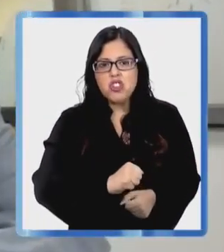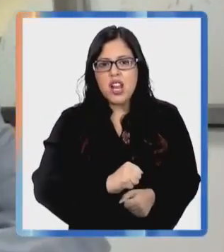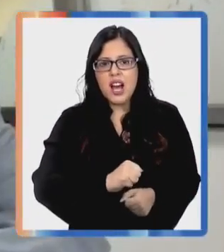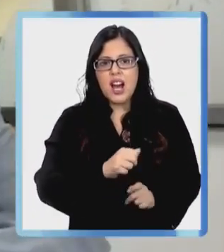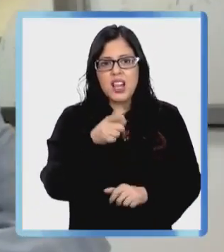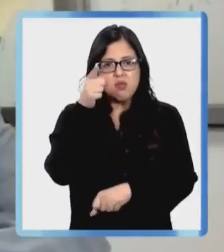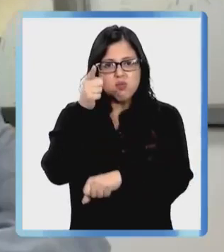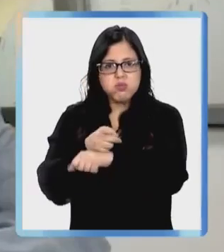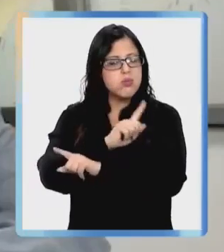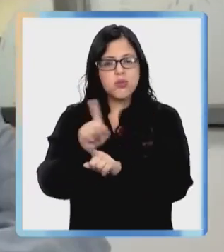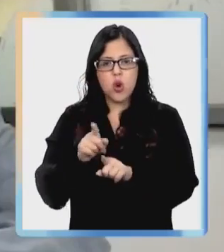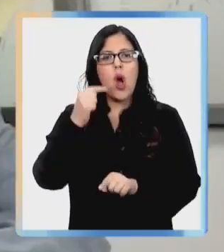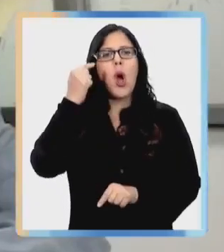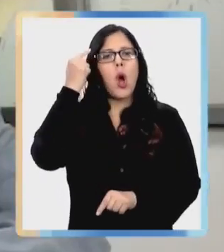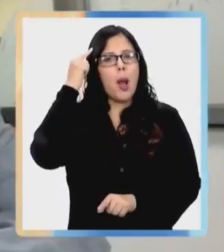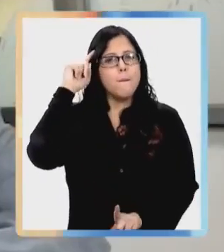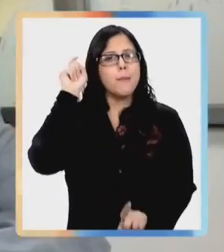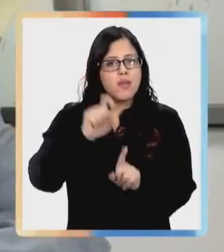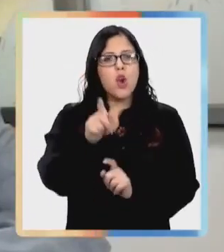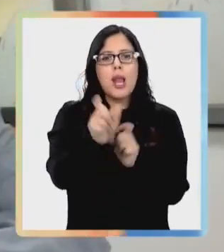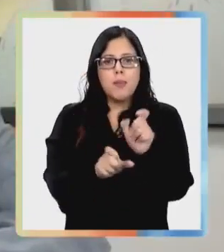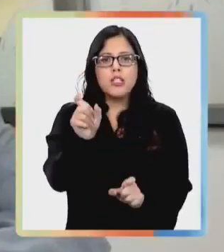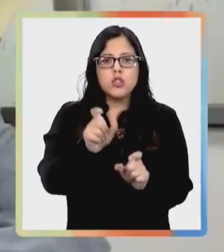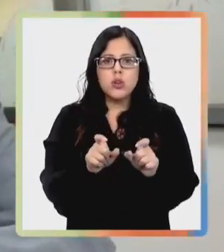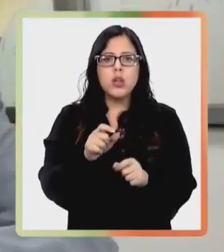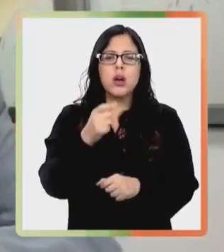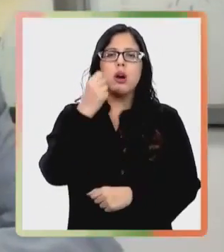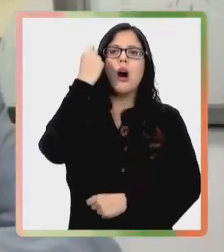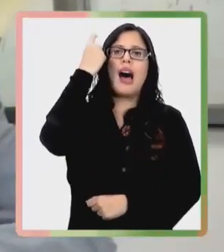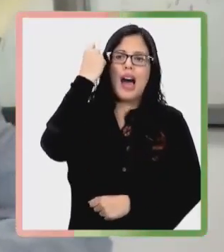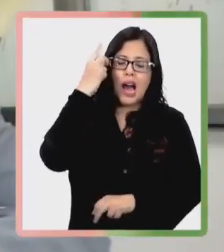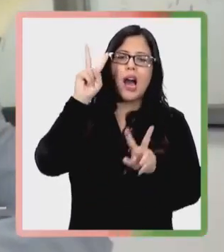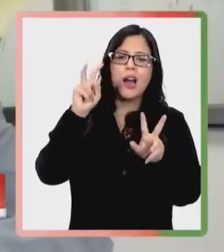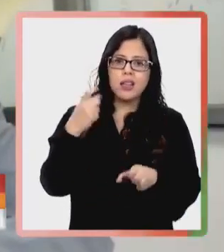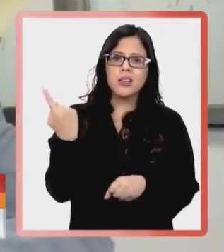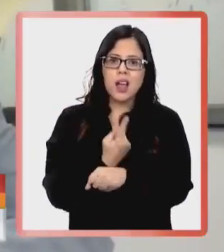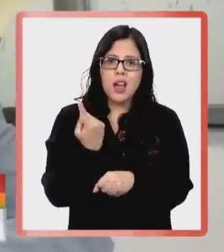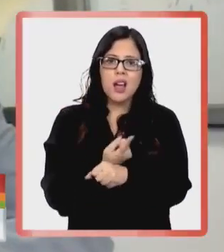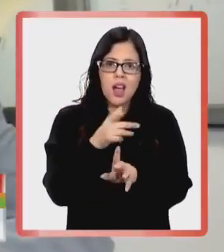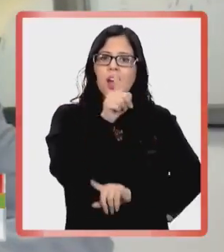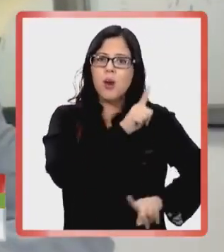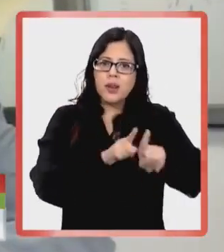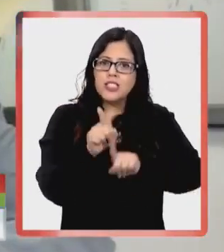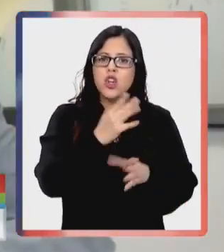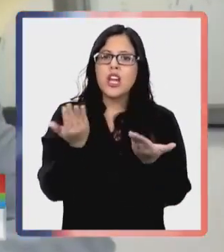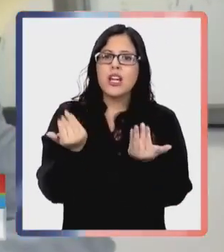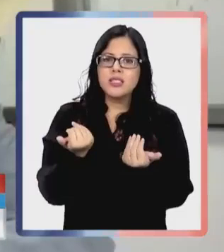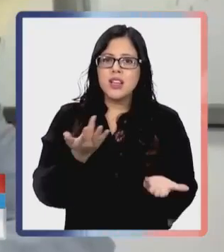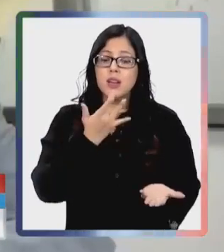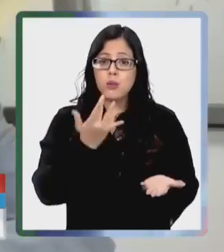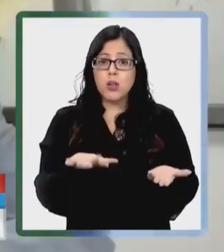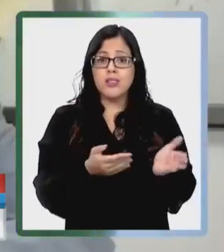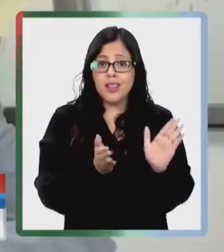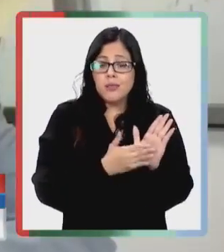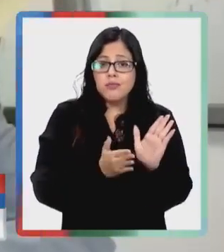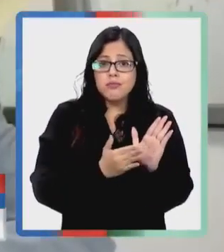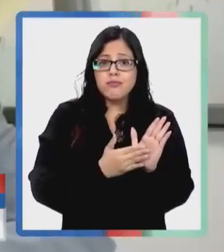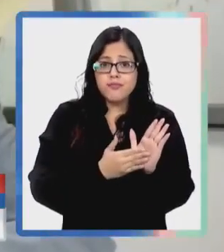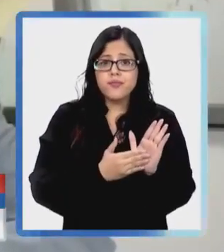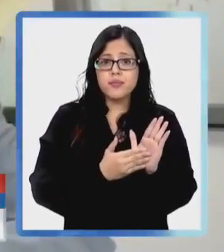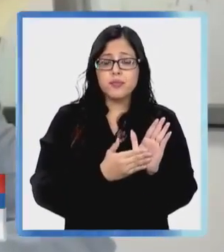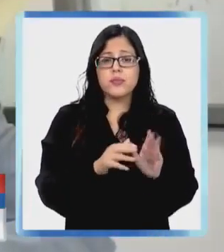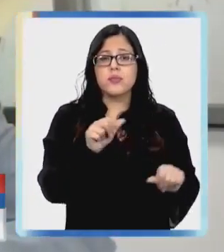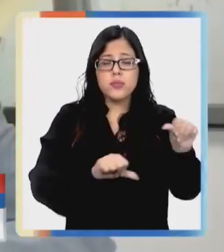que la gente se convenza mediante la educación, mediante el diálogo, mediante la conversación de que es necesario, porque está demostrado, o